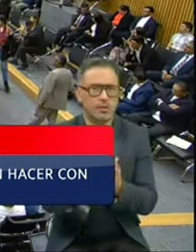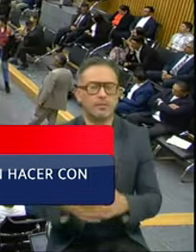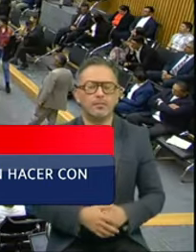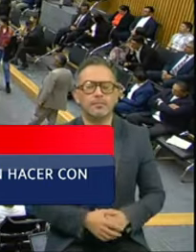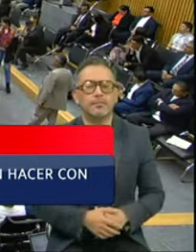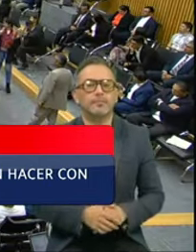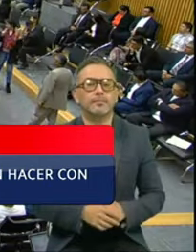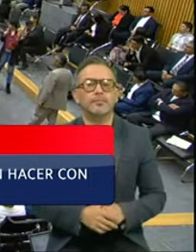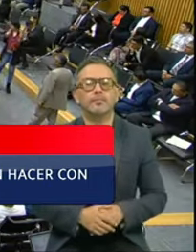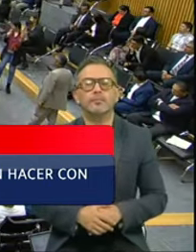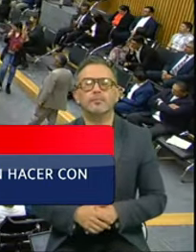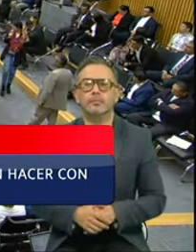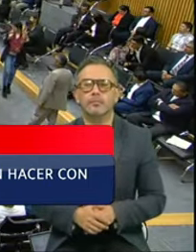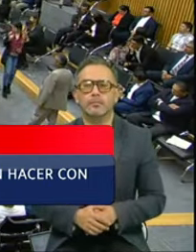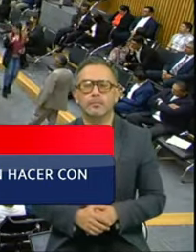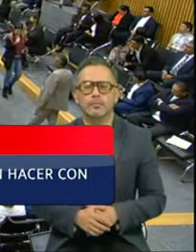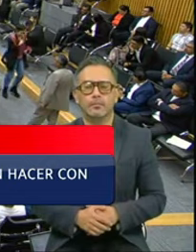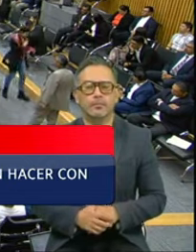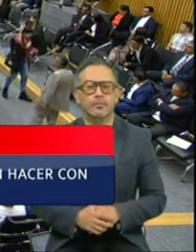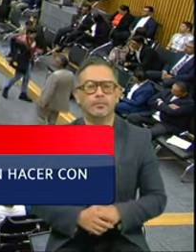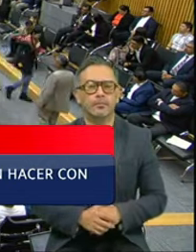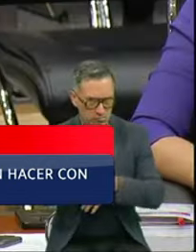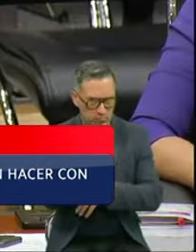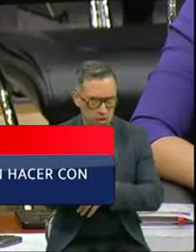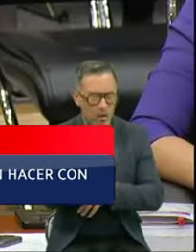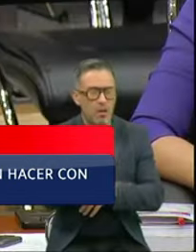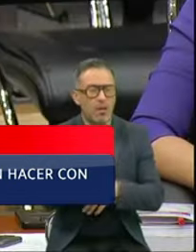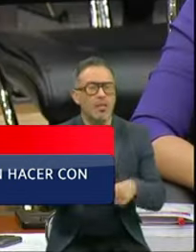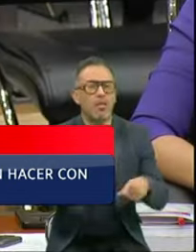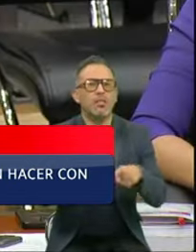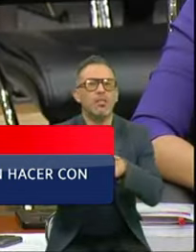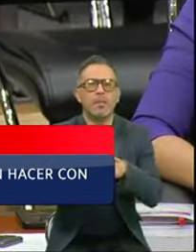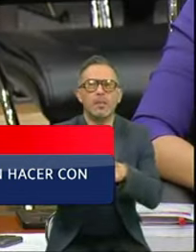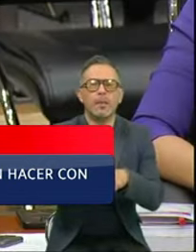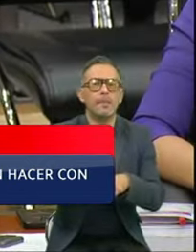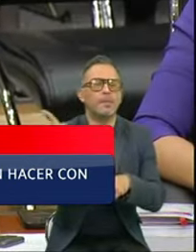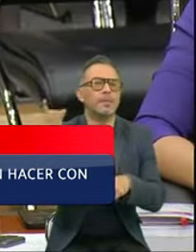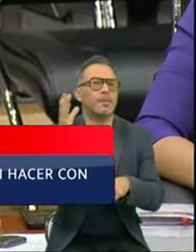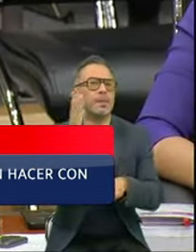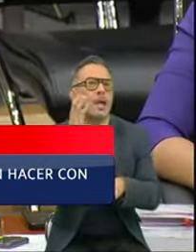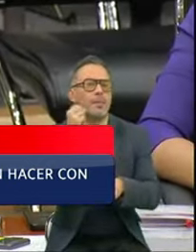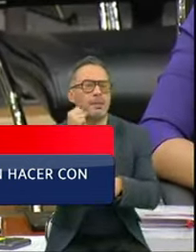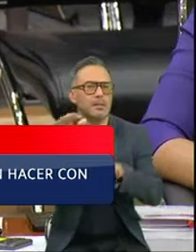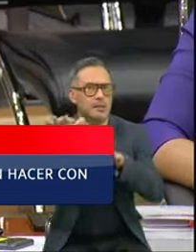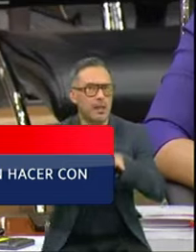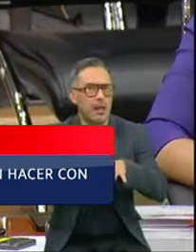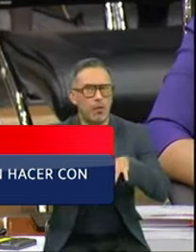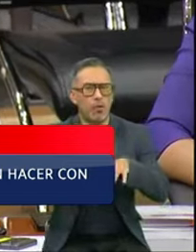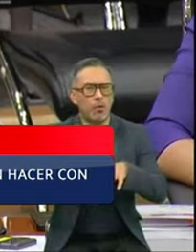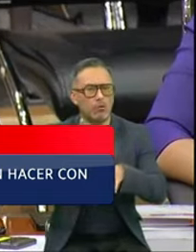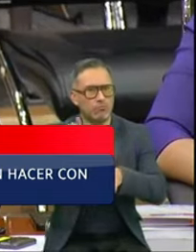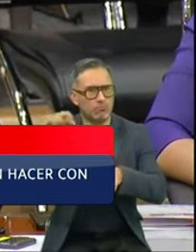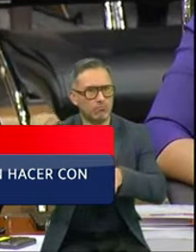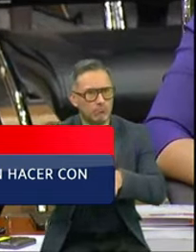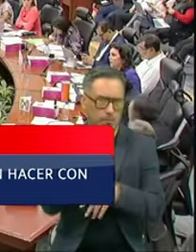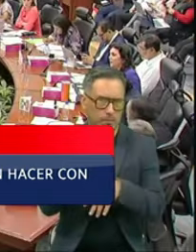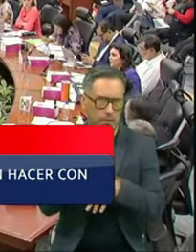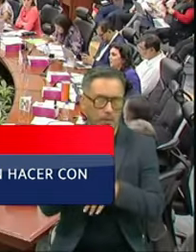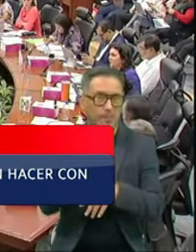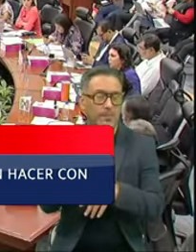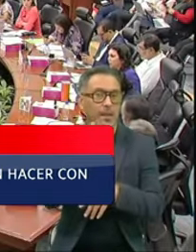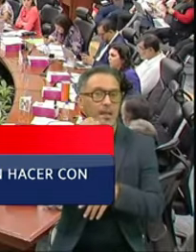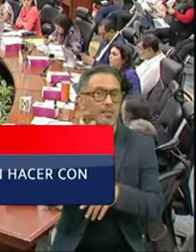pone a la reforma judicial vulnerable por este desacato a los jueces, ¿no? Ellos tenían formas para poder